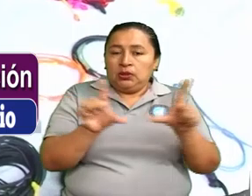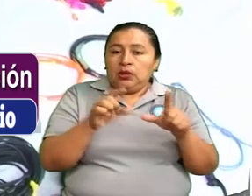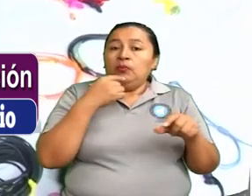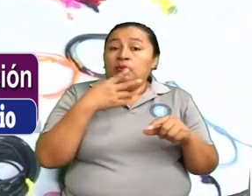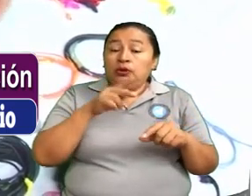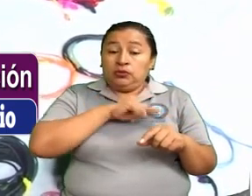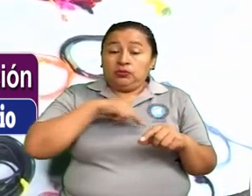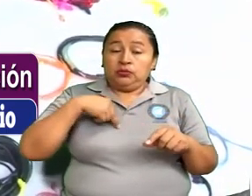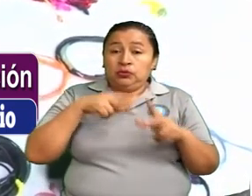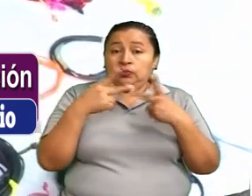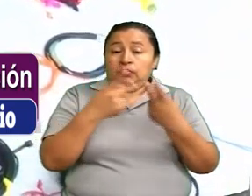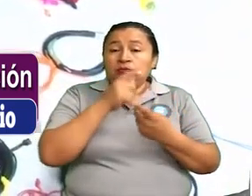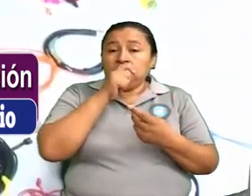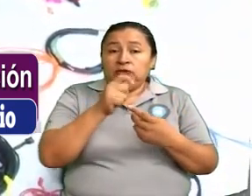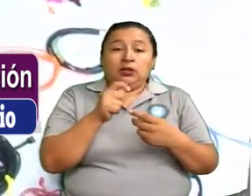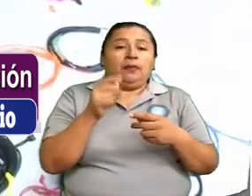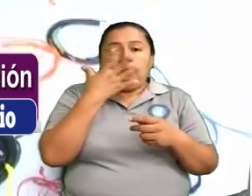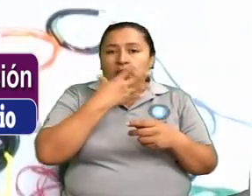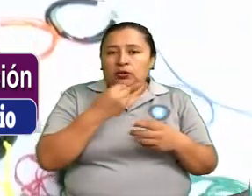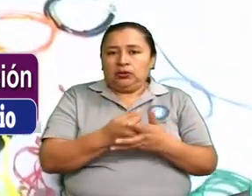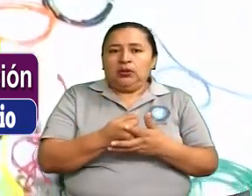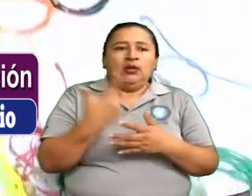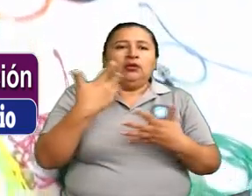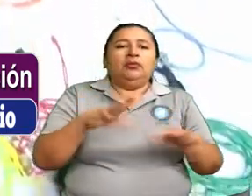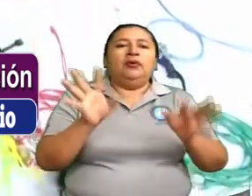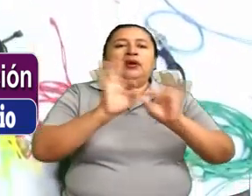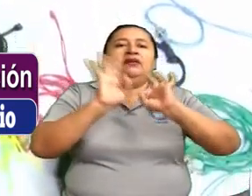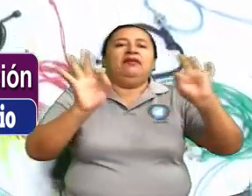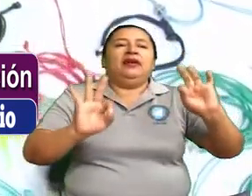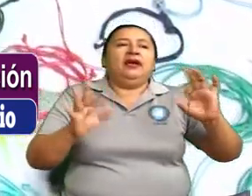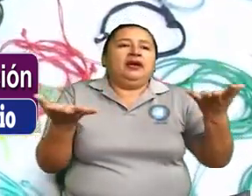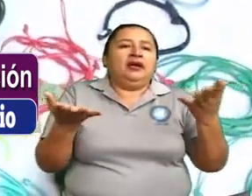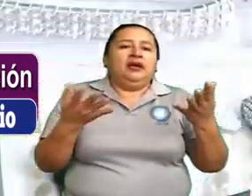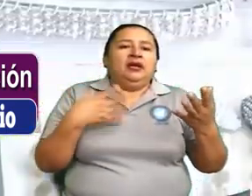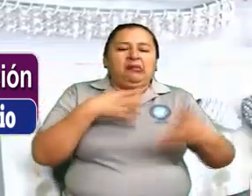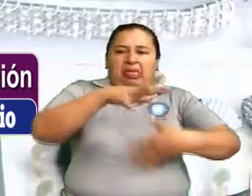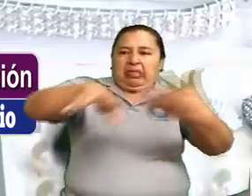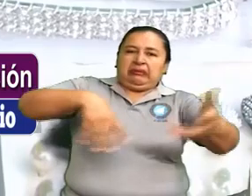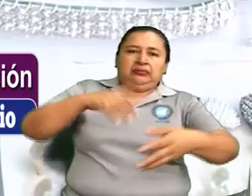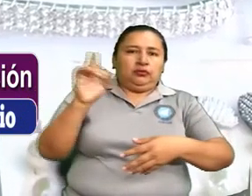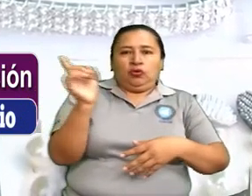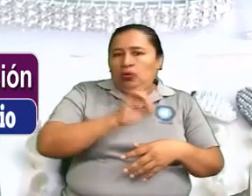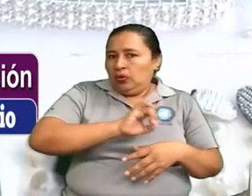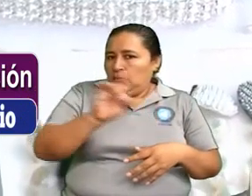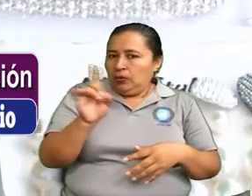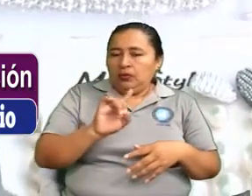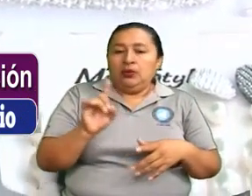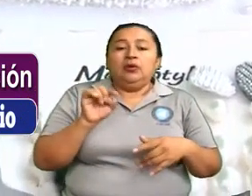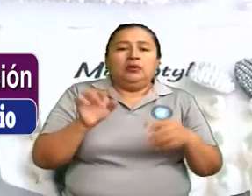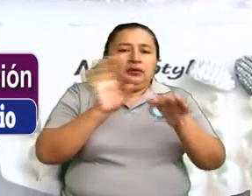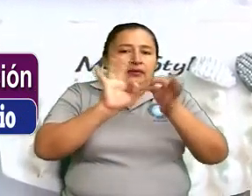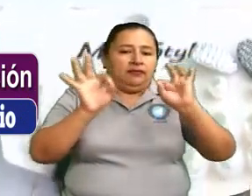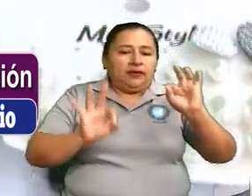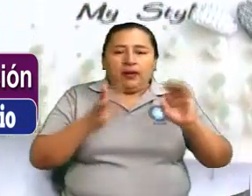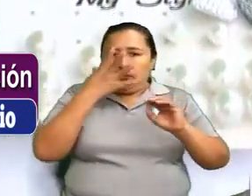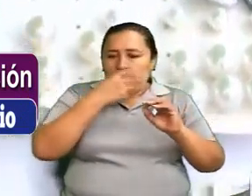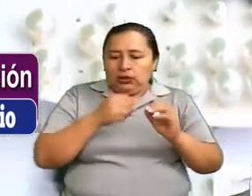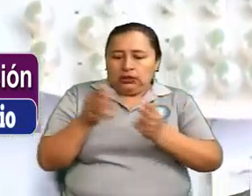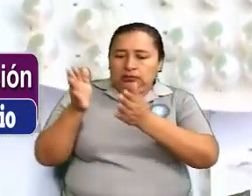le gusta bonito, ¿verdad? O sea, no es poner una feria en el desorden, sino una feria bonita,